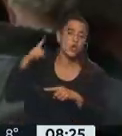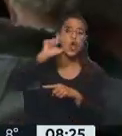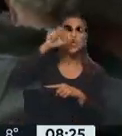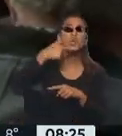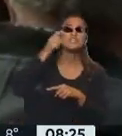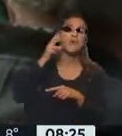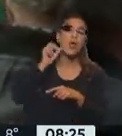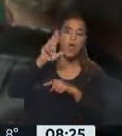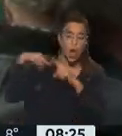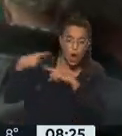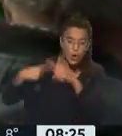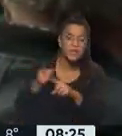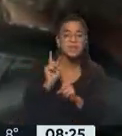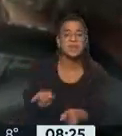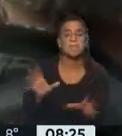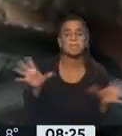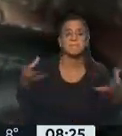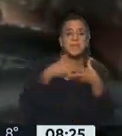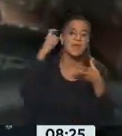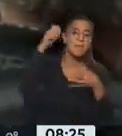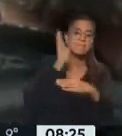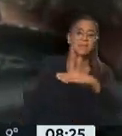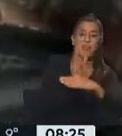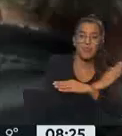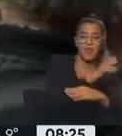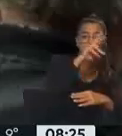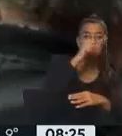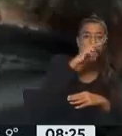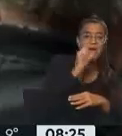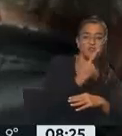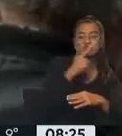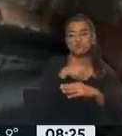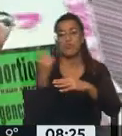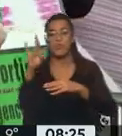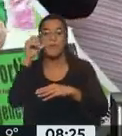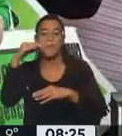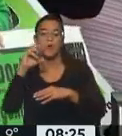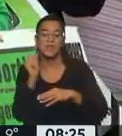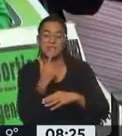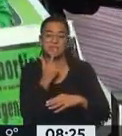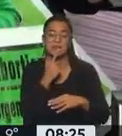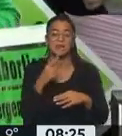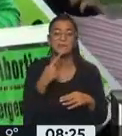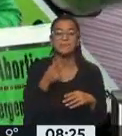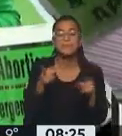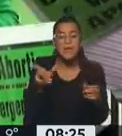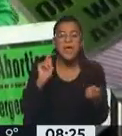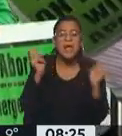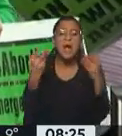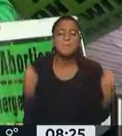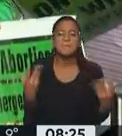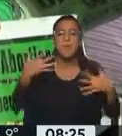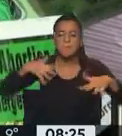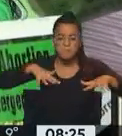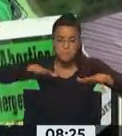una corte suprema que estaba mitad mitad republicanos y demócratas y lo que cambia es justamente el los movimientos